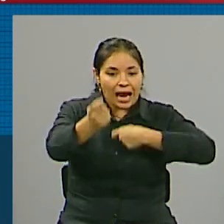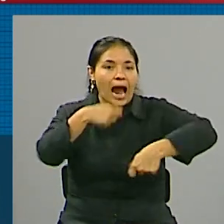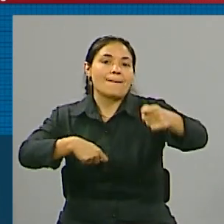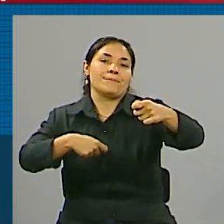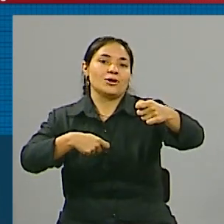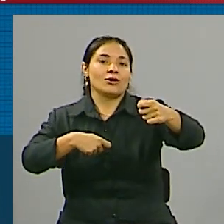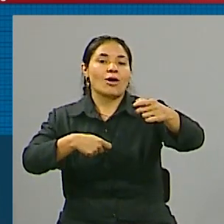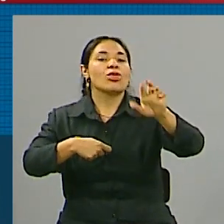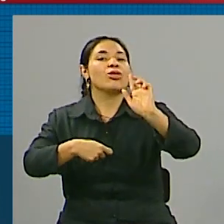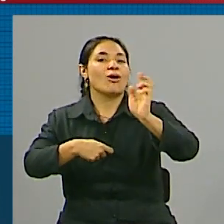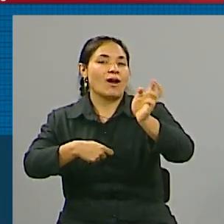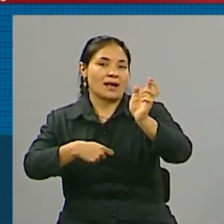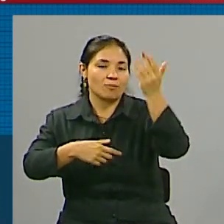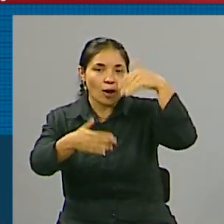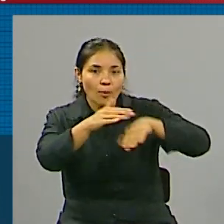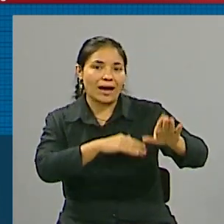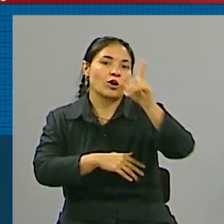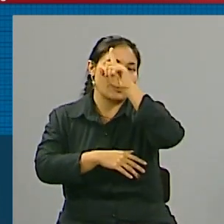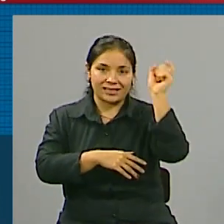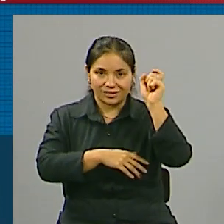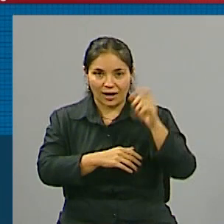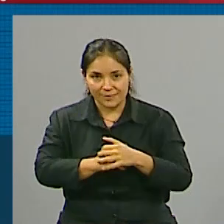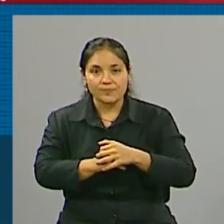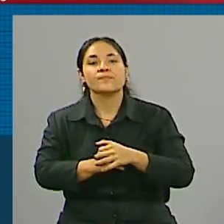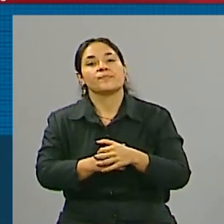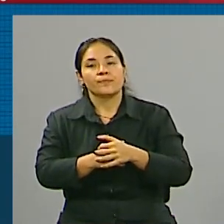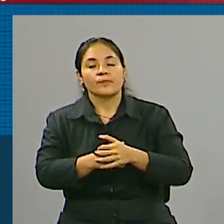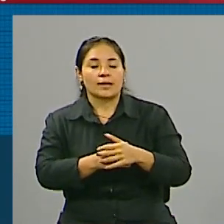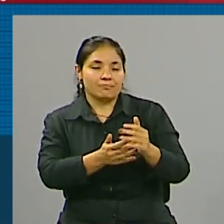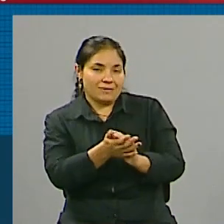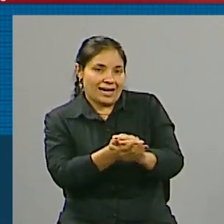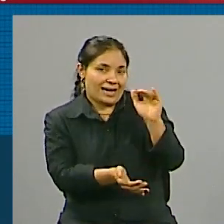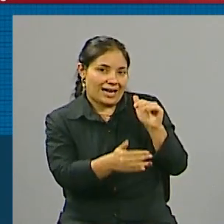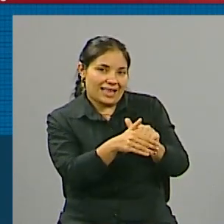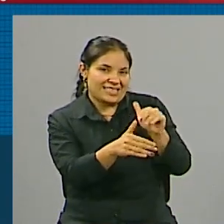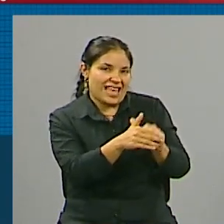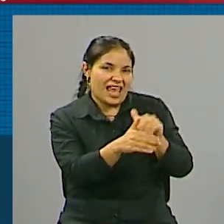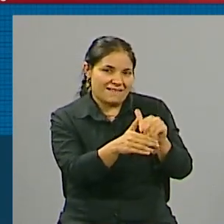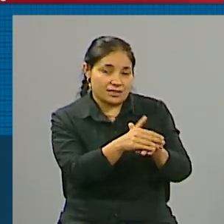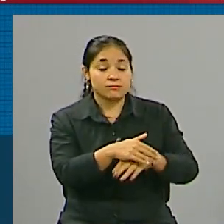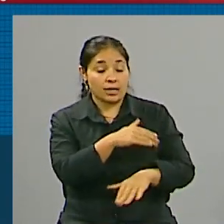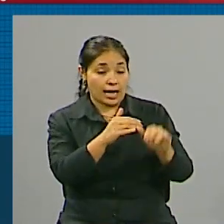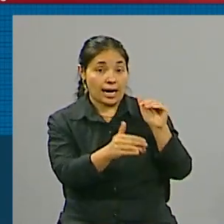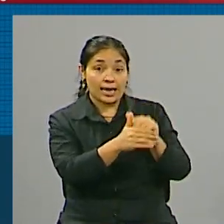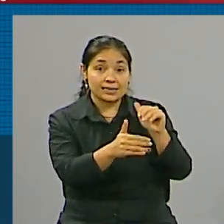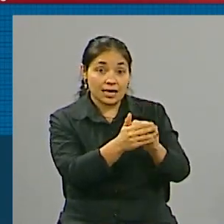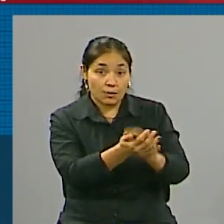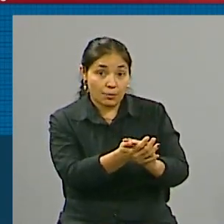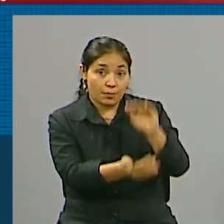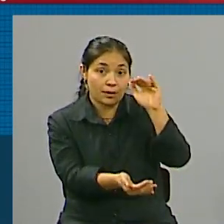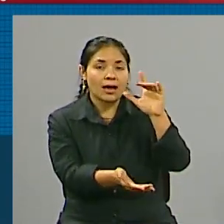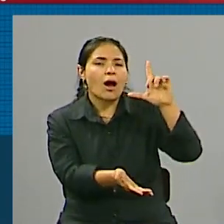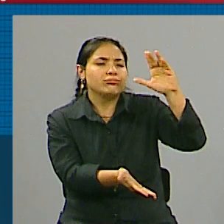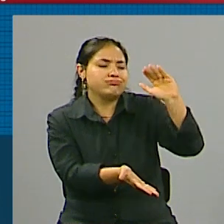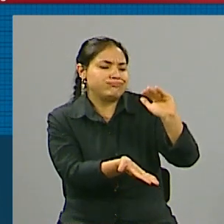Banco Central, en particular en las reservas netas, ¿no? Sí. Ahora bien, dado que esas reservas netas hoy en día están en un piso